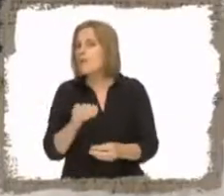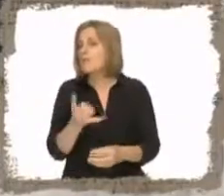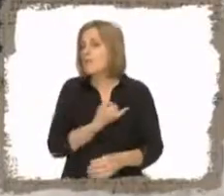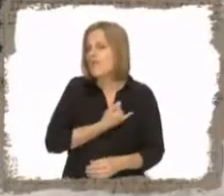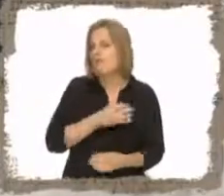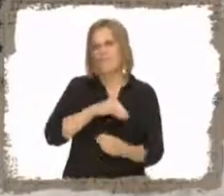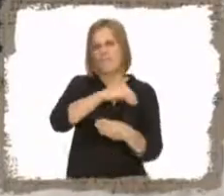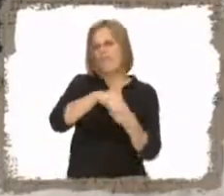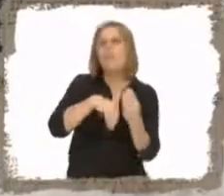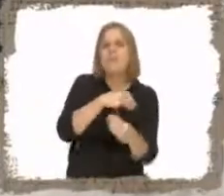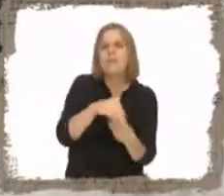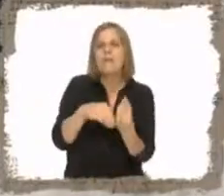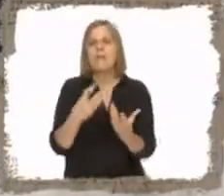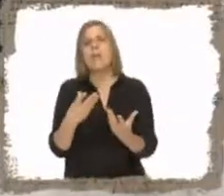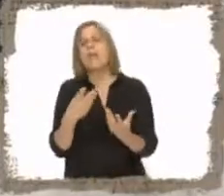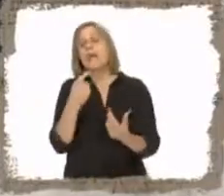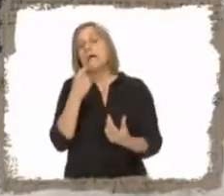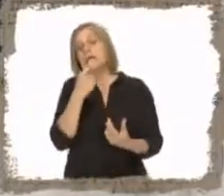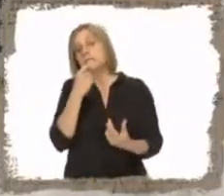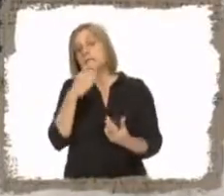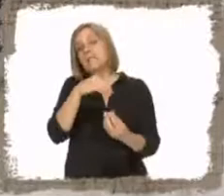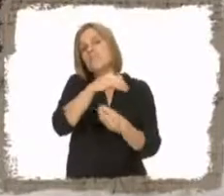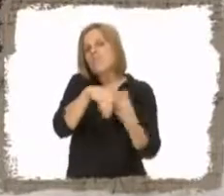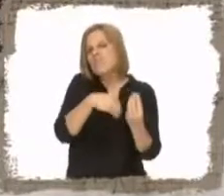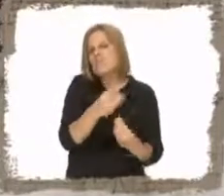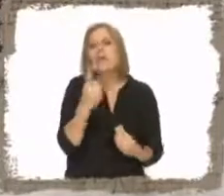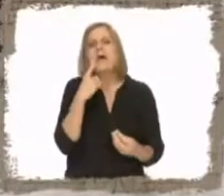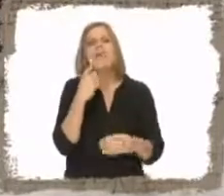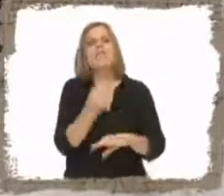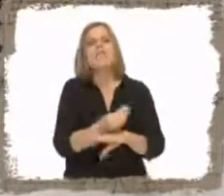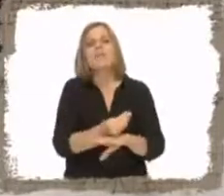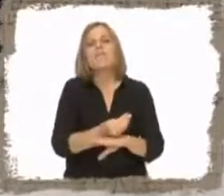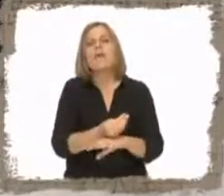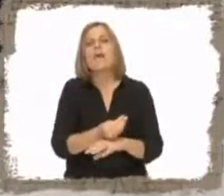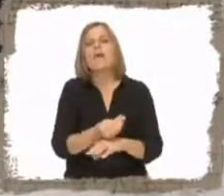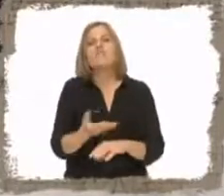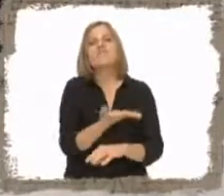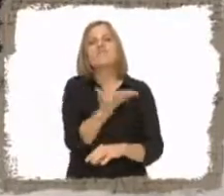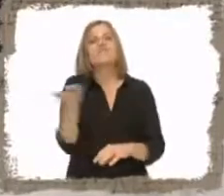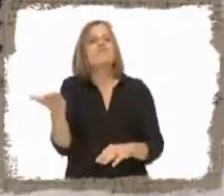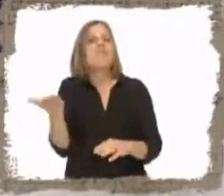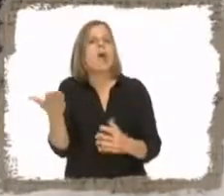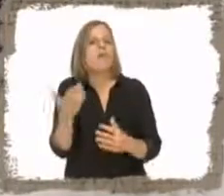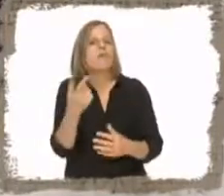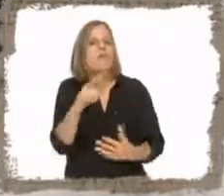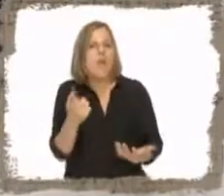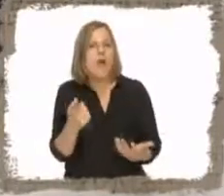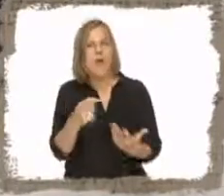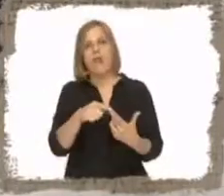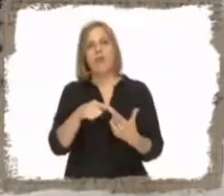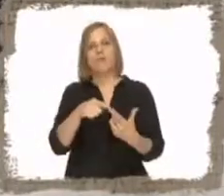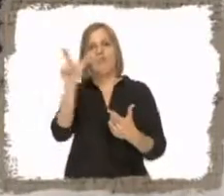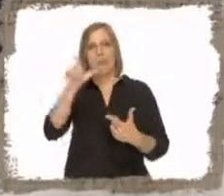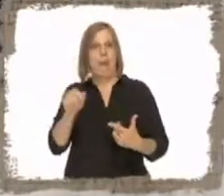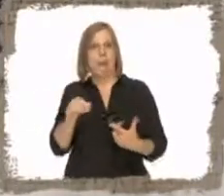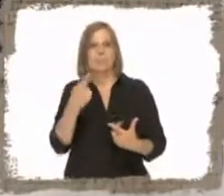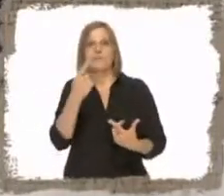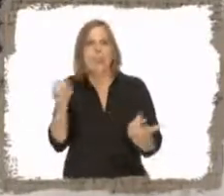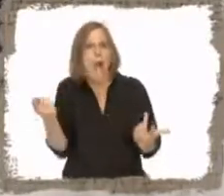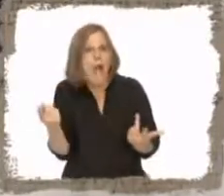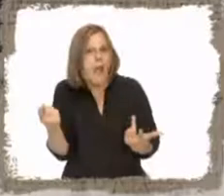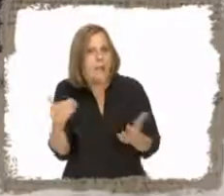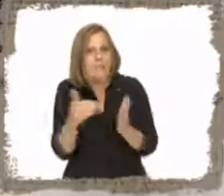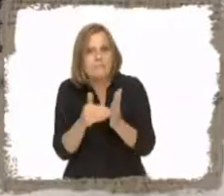vive en una familia, si estamos considerando si esa familia vive en una sociedad determinada, si vive en un